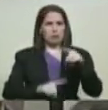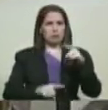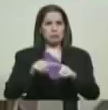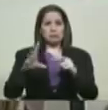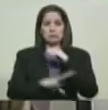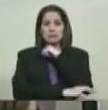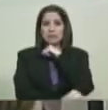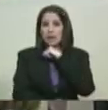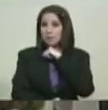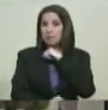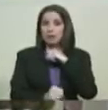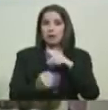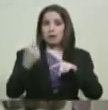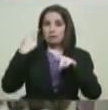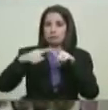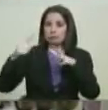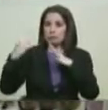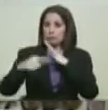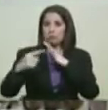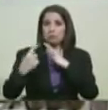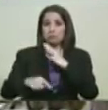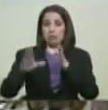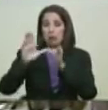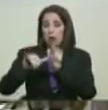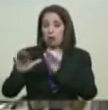elecciones regionales, nacionales.